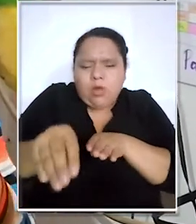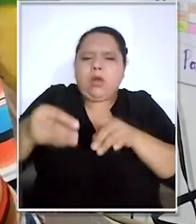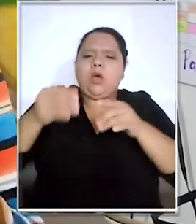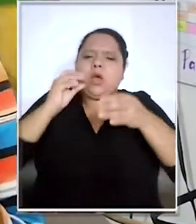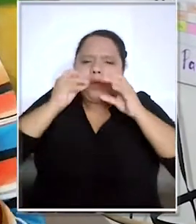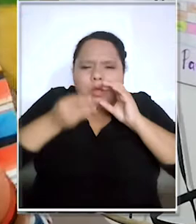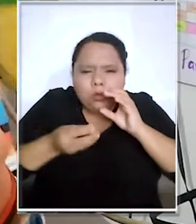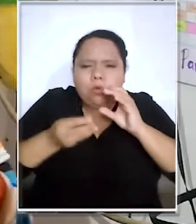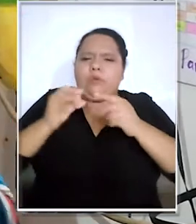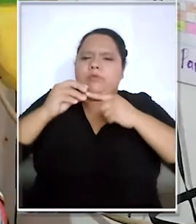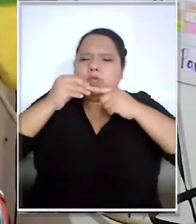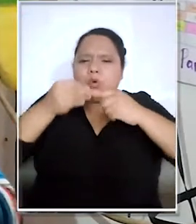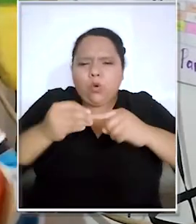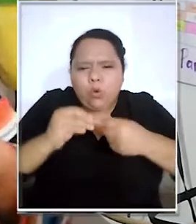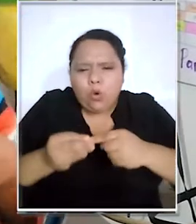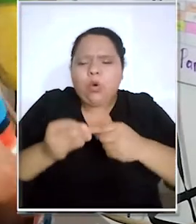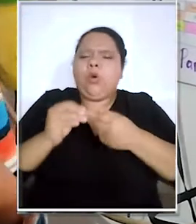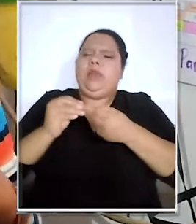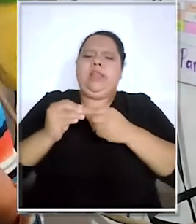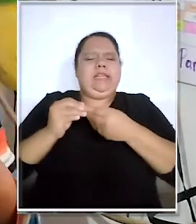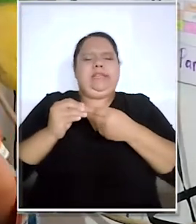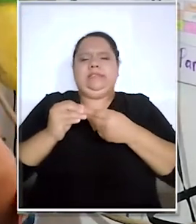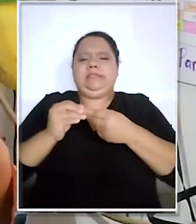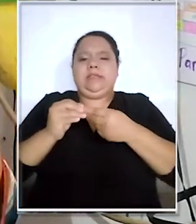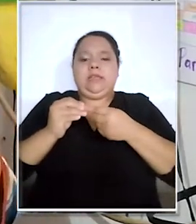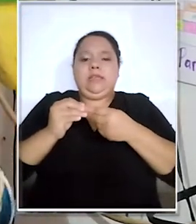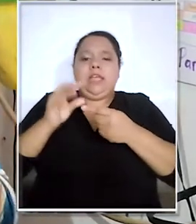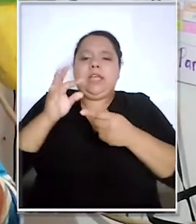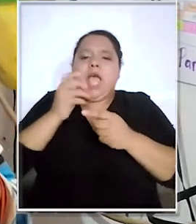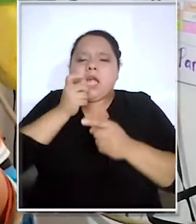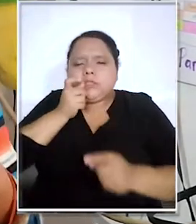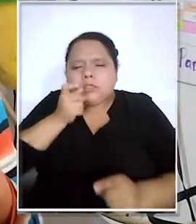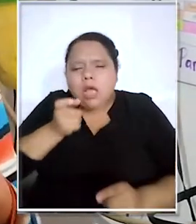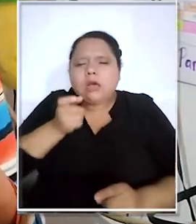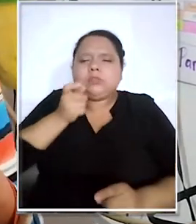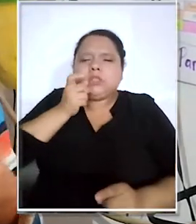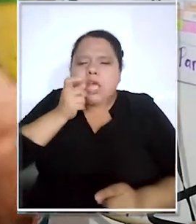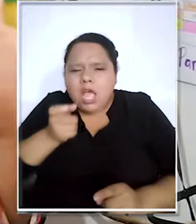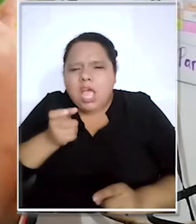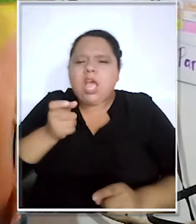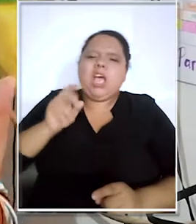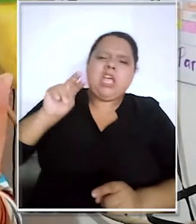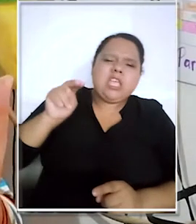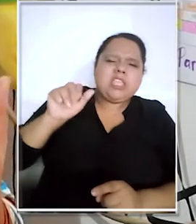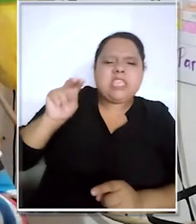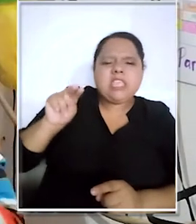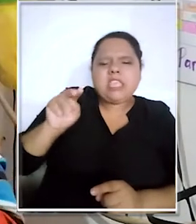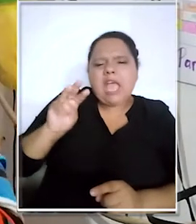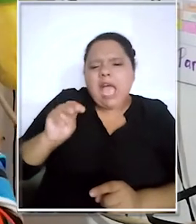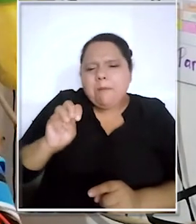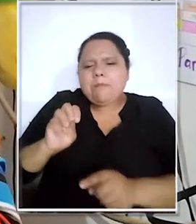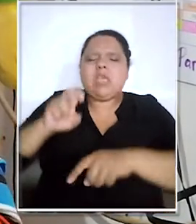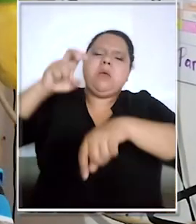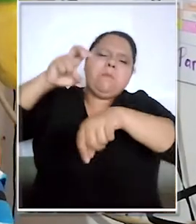yuca, caña, banano, camote, tabaco, ñame y papa.